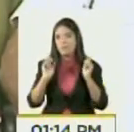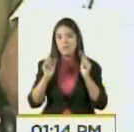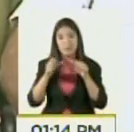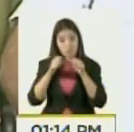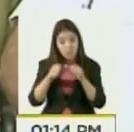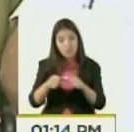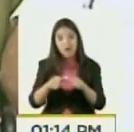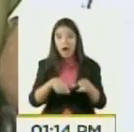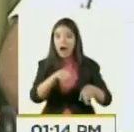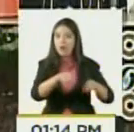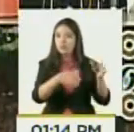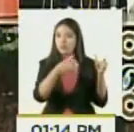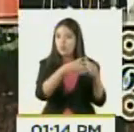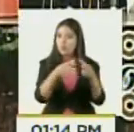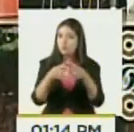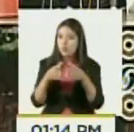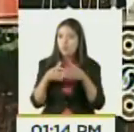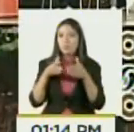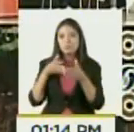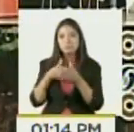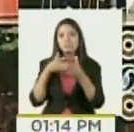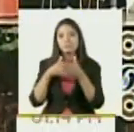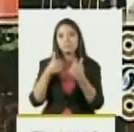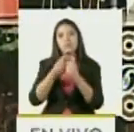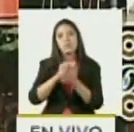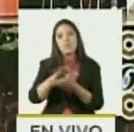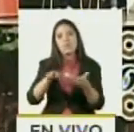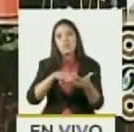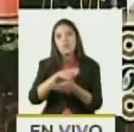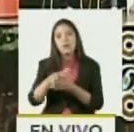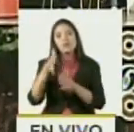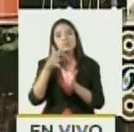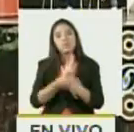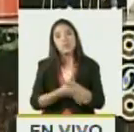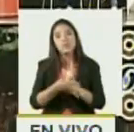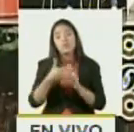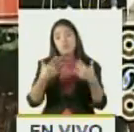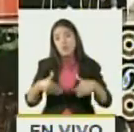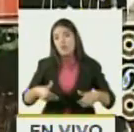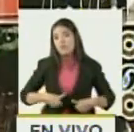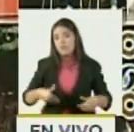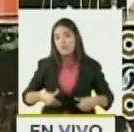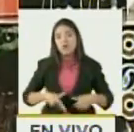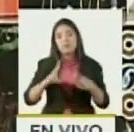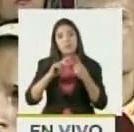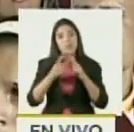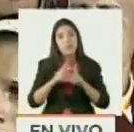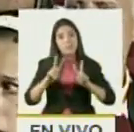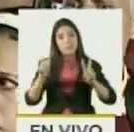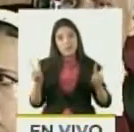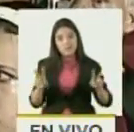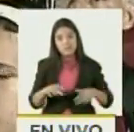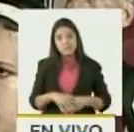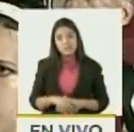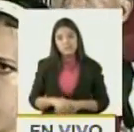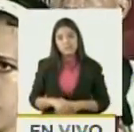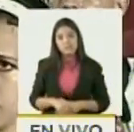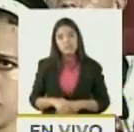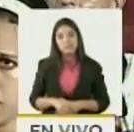sigan estos grupos afectando lo que es el tremendo esfuerzo de paz que hacemos. Por eso